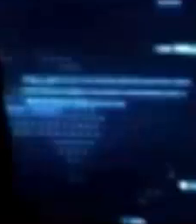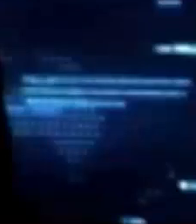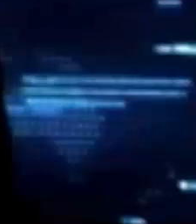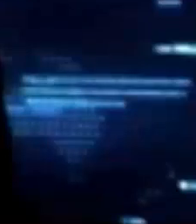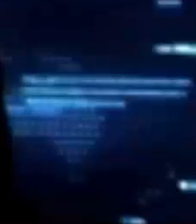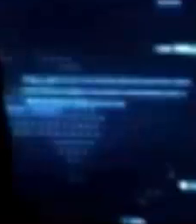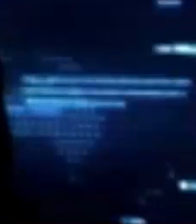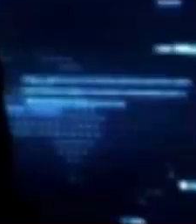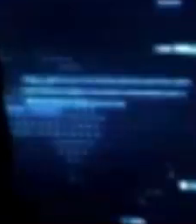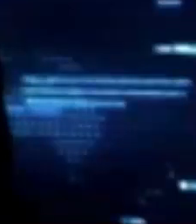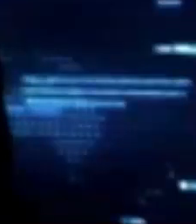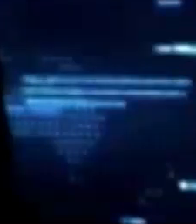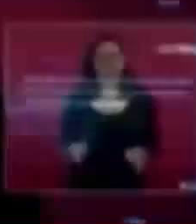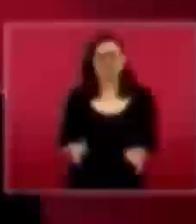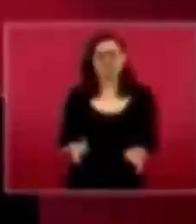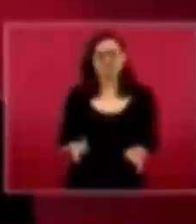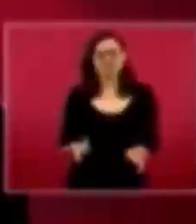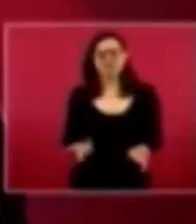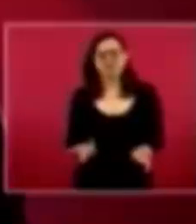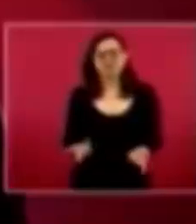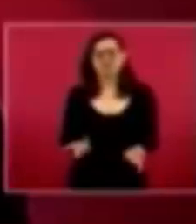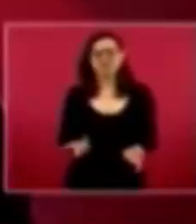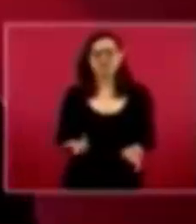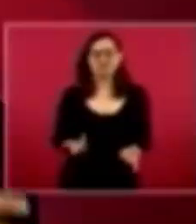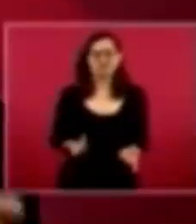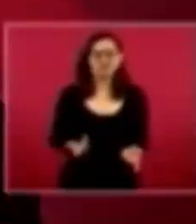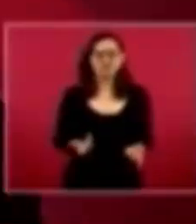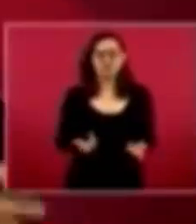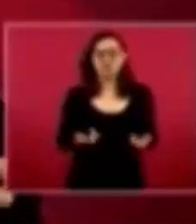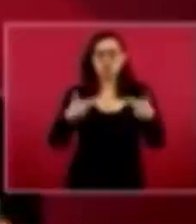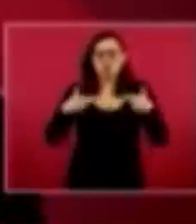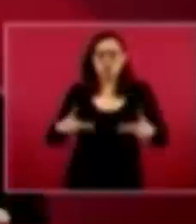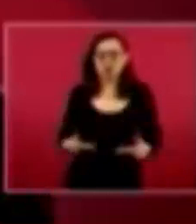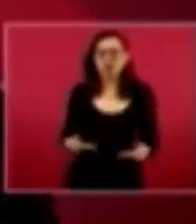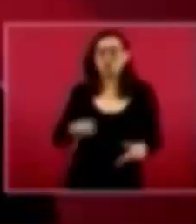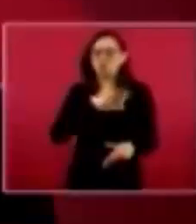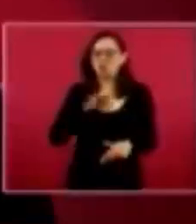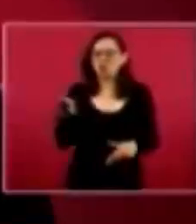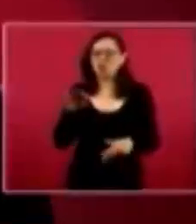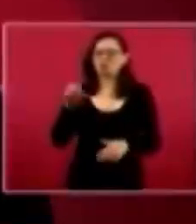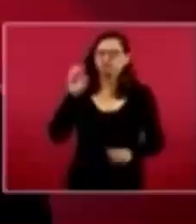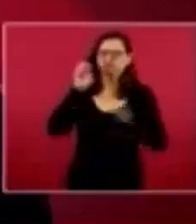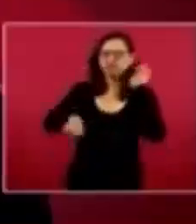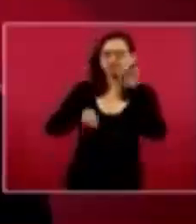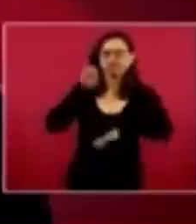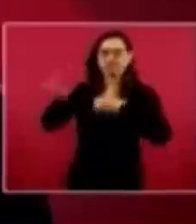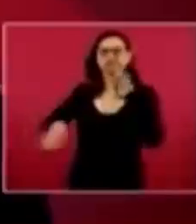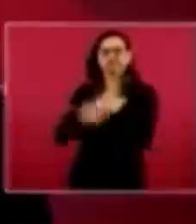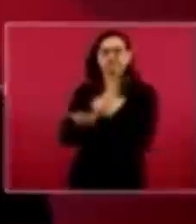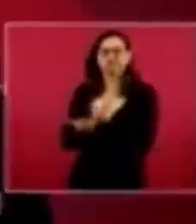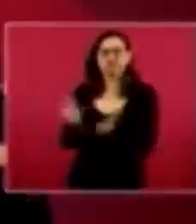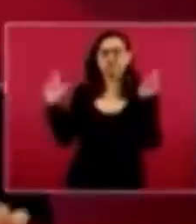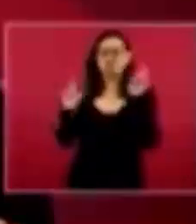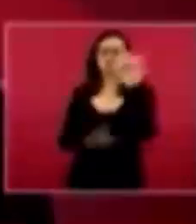al presidente y a su movimiento que creó, pues hay que tomar en cuenta, están escupiendo al